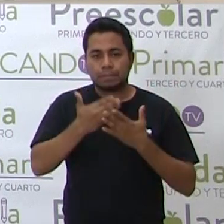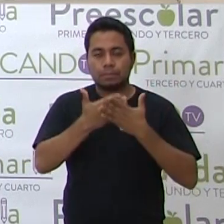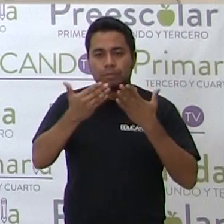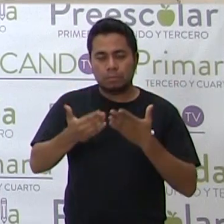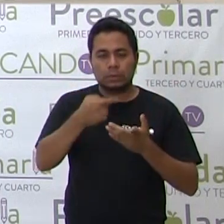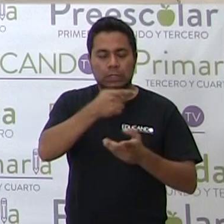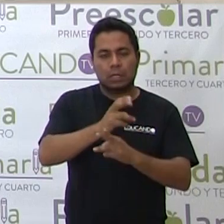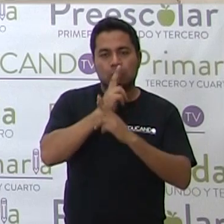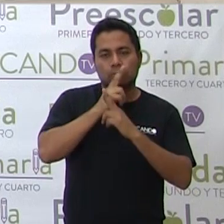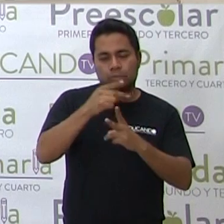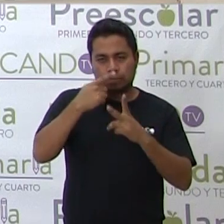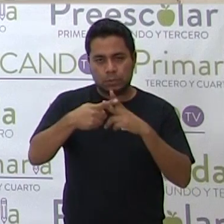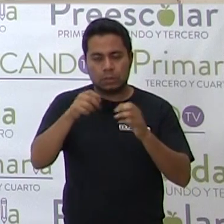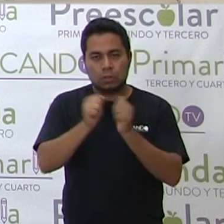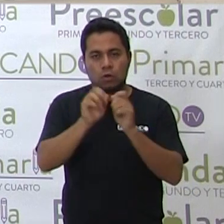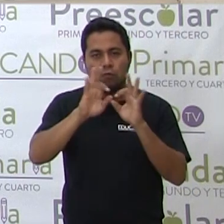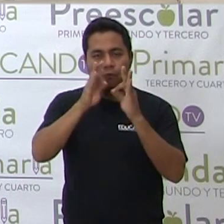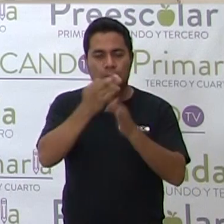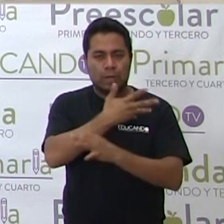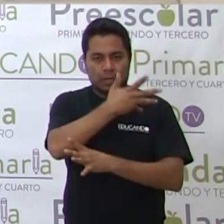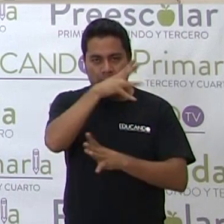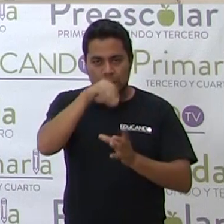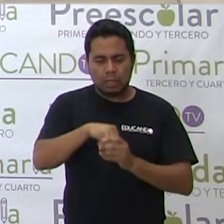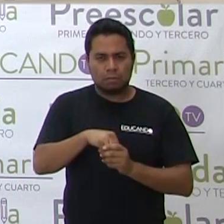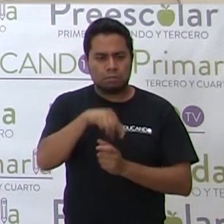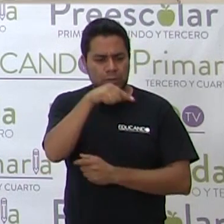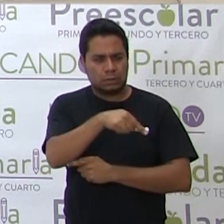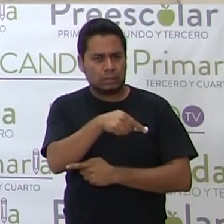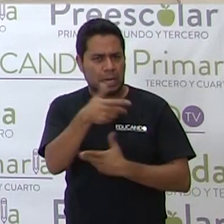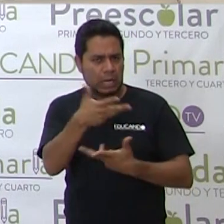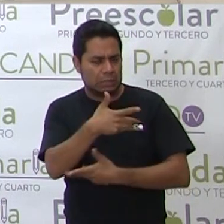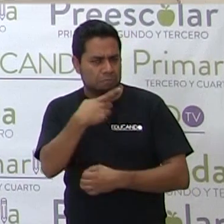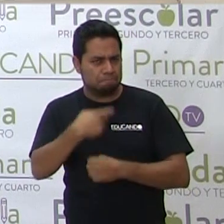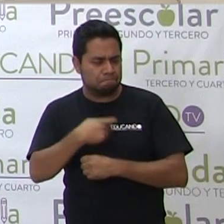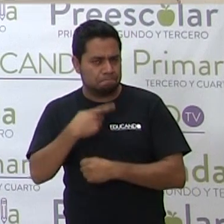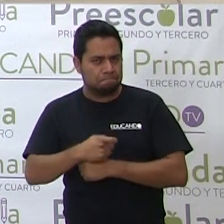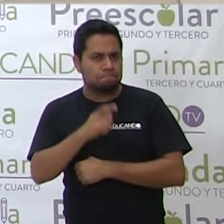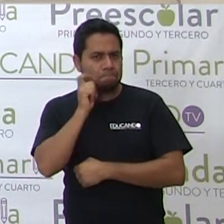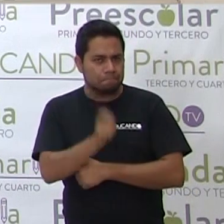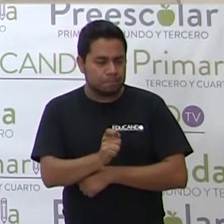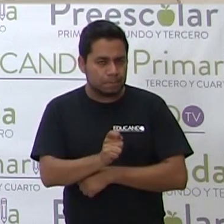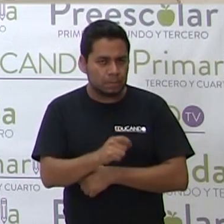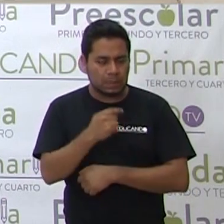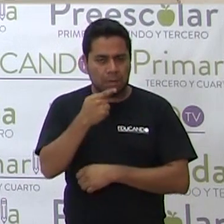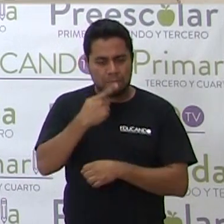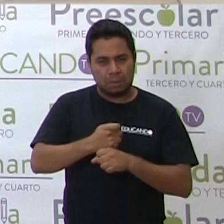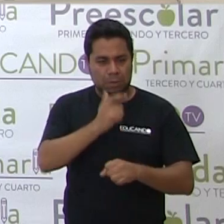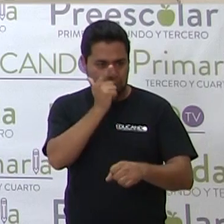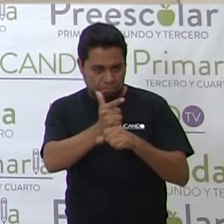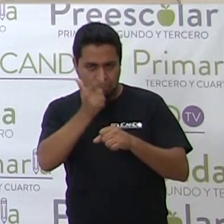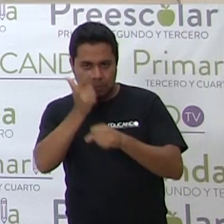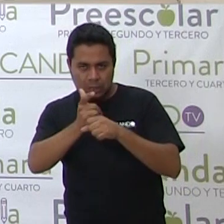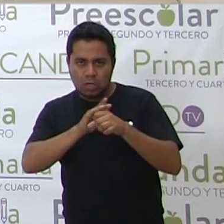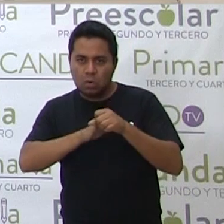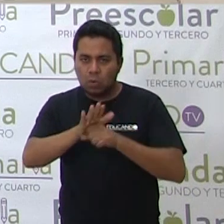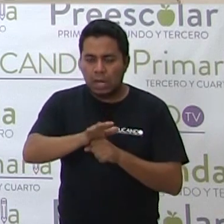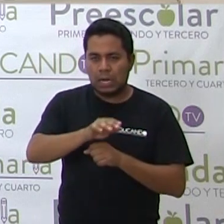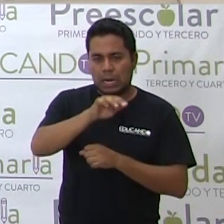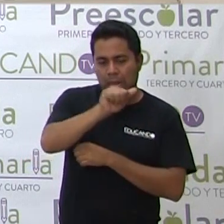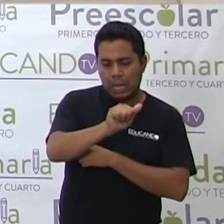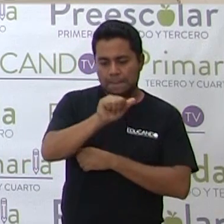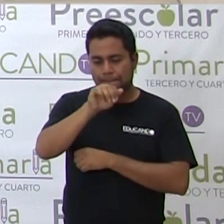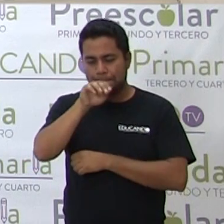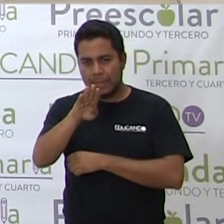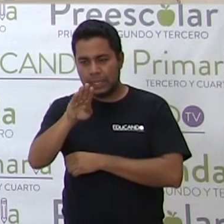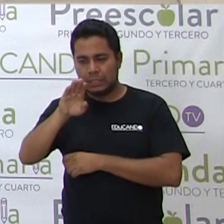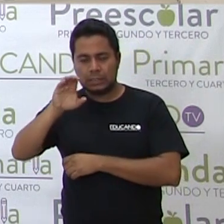a resolverlo por la fórmula general Qué vamos a hacer primero vamos a identificar los valores de A